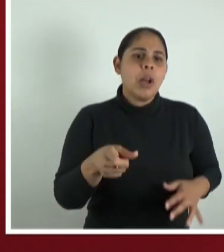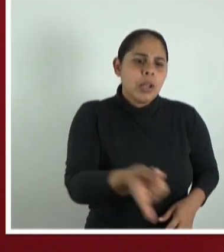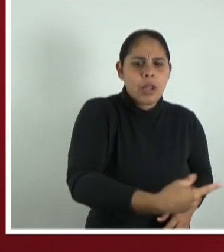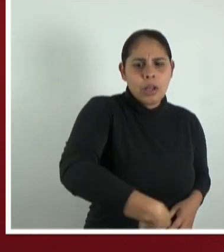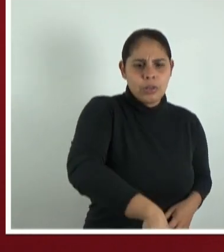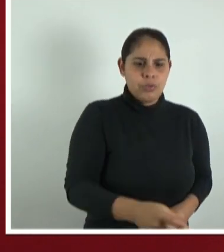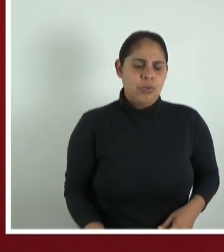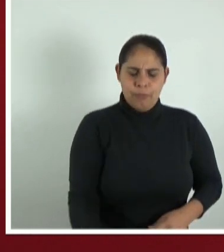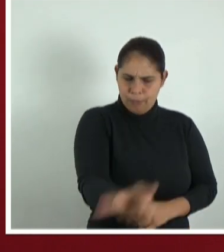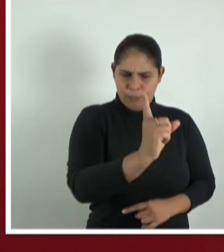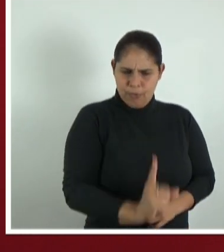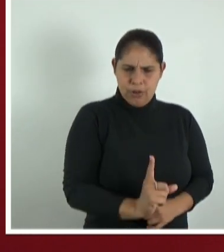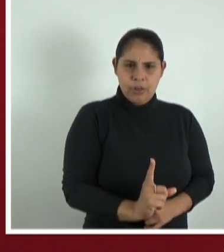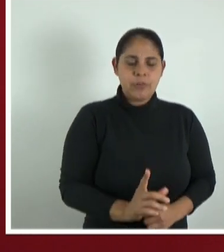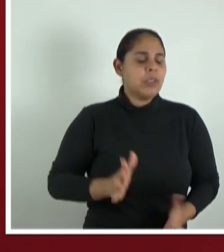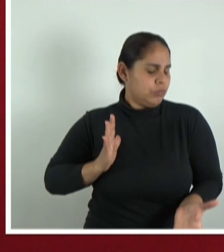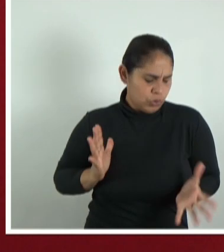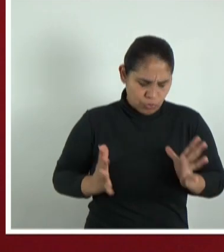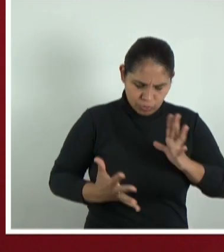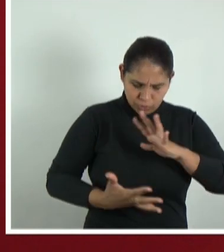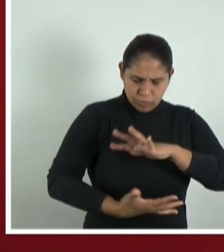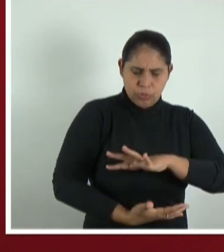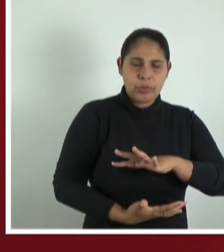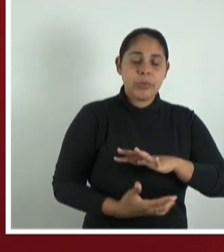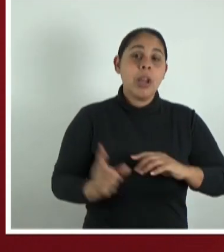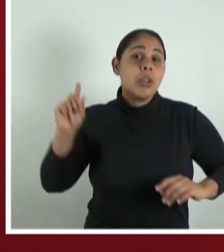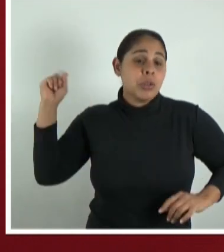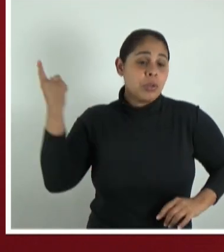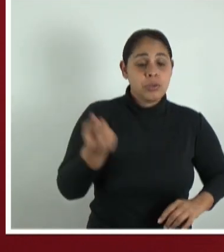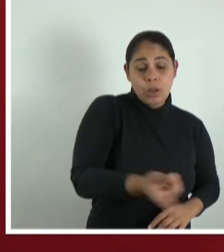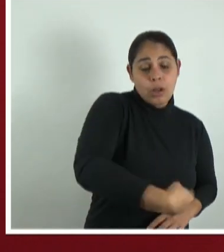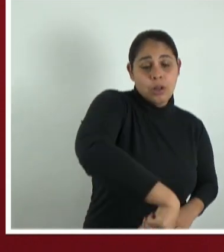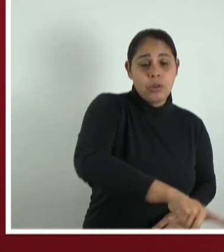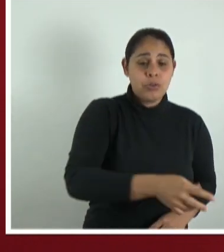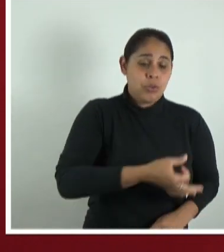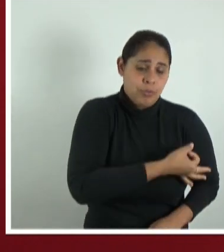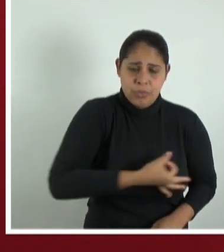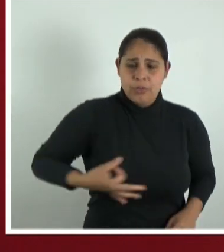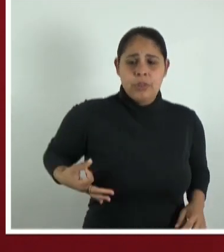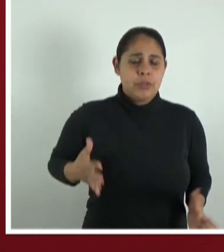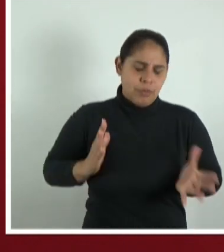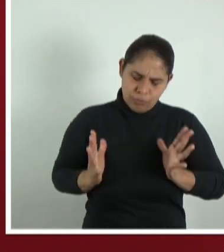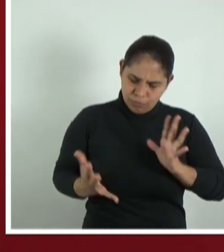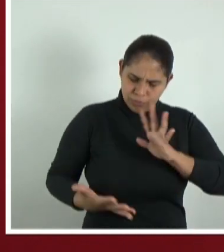Y es interesante que esa palabra Él mismo os perfeccione, es la palabra